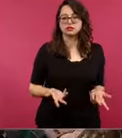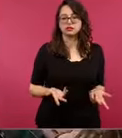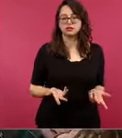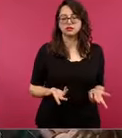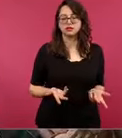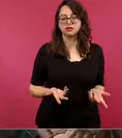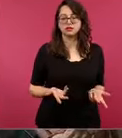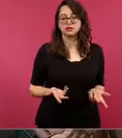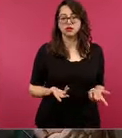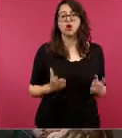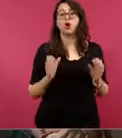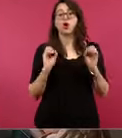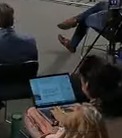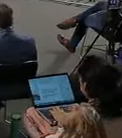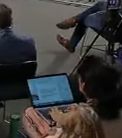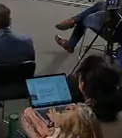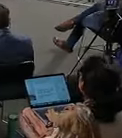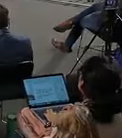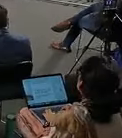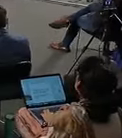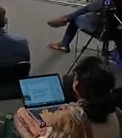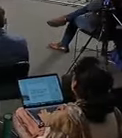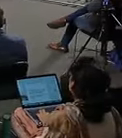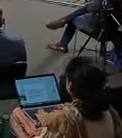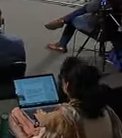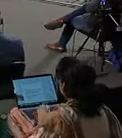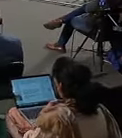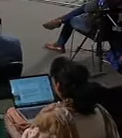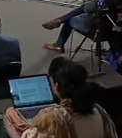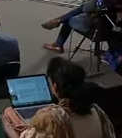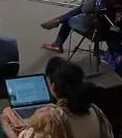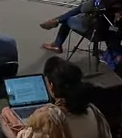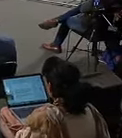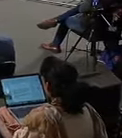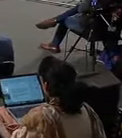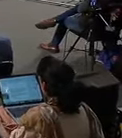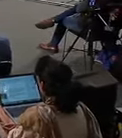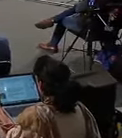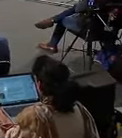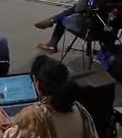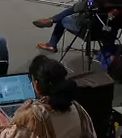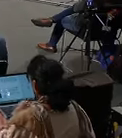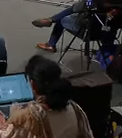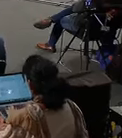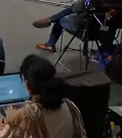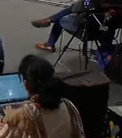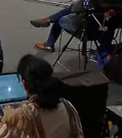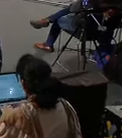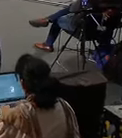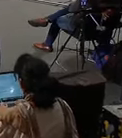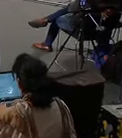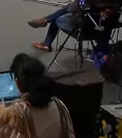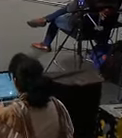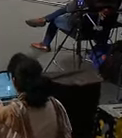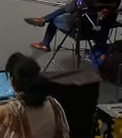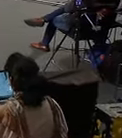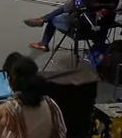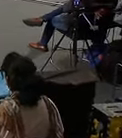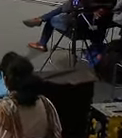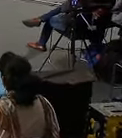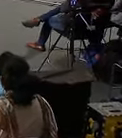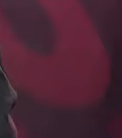O cuando se trata de que una empresa extranjera se lleve materiales